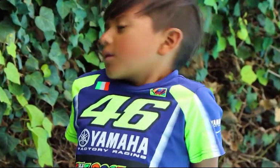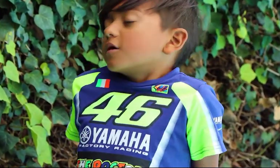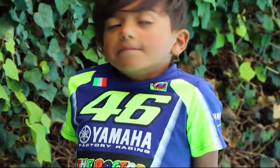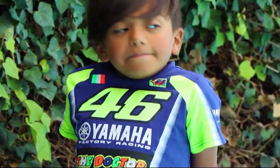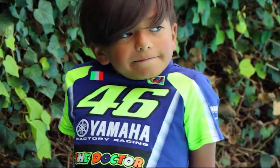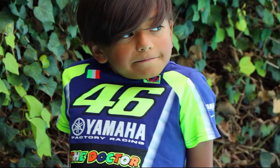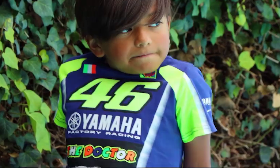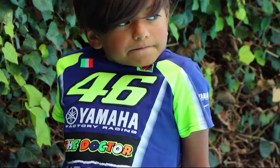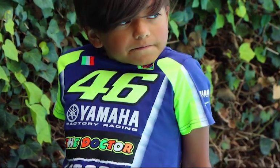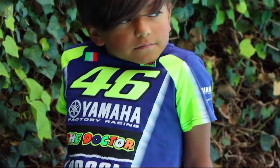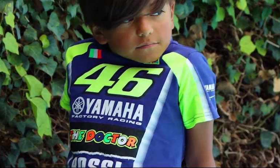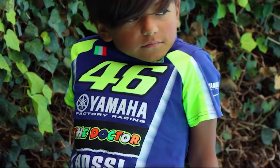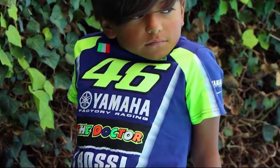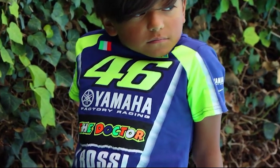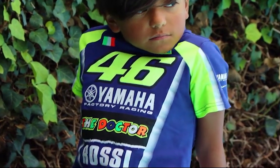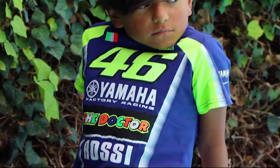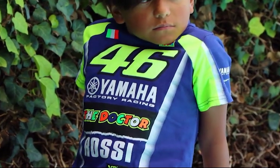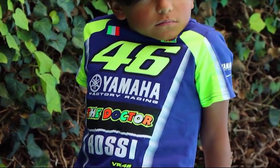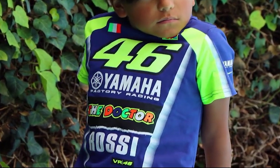muy bien, así, bien estirado,